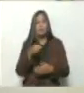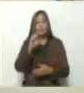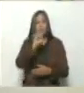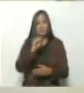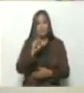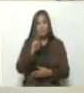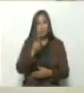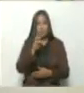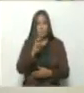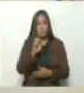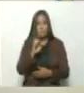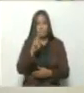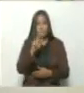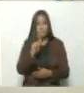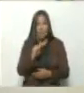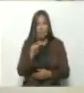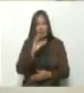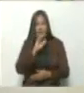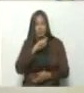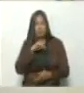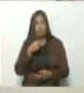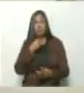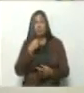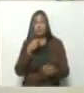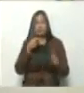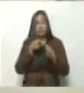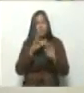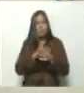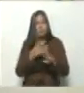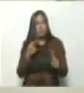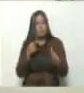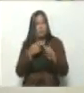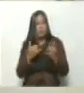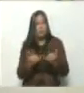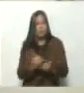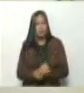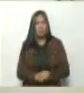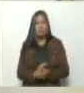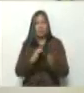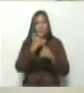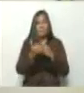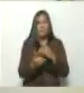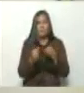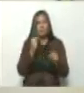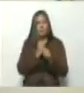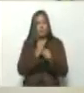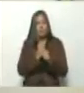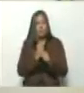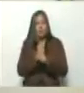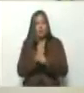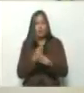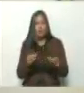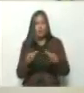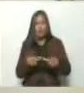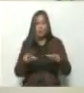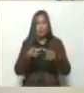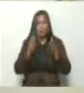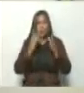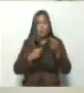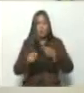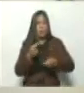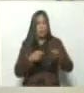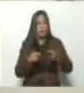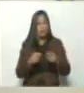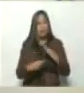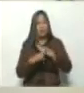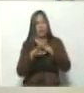continuar con nosotros luego de la pausa. Pero sí nos gustaría precisar, porque para llegar a ese plan de trabajo con zonas residenciales, zonas comerciales, a